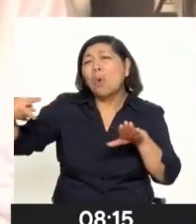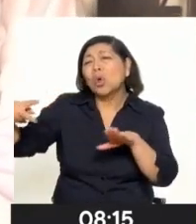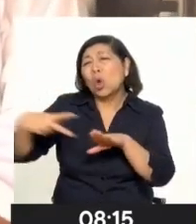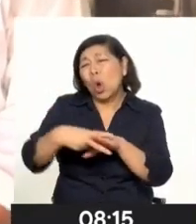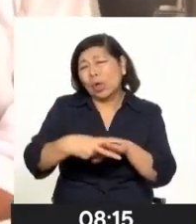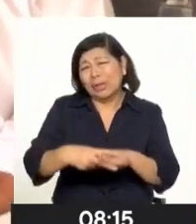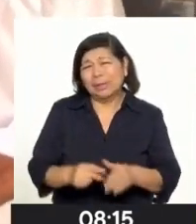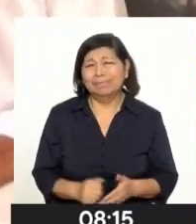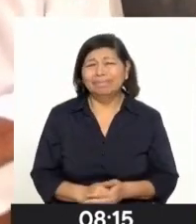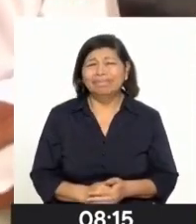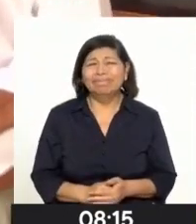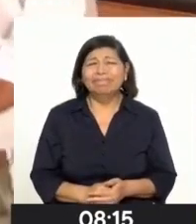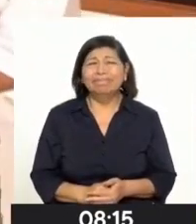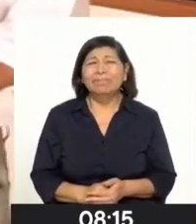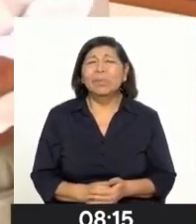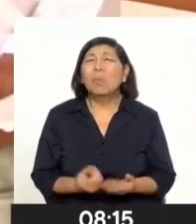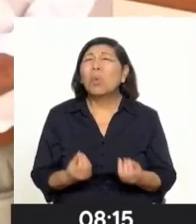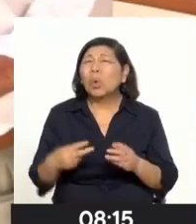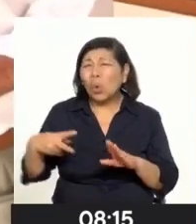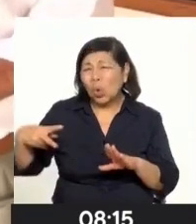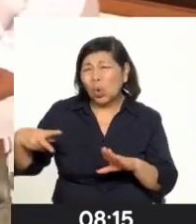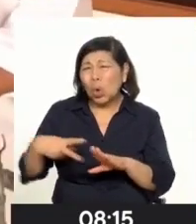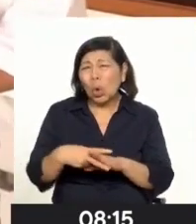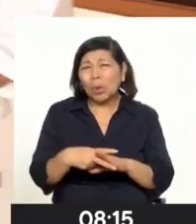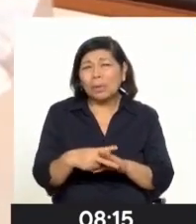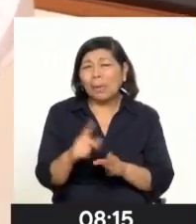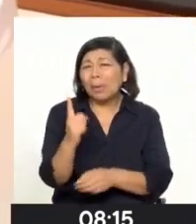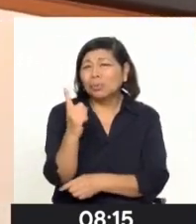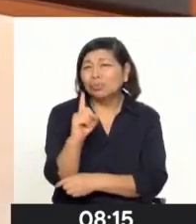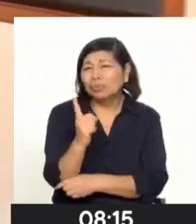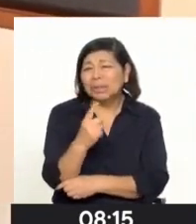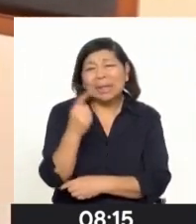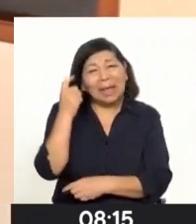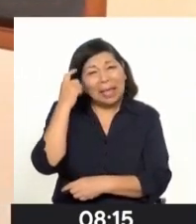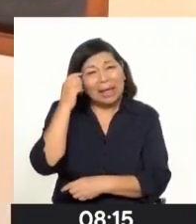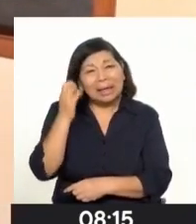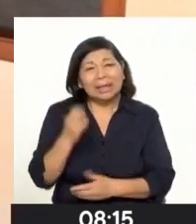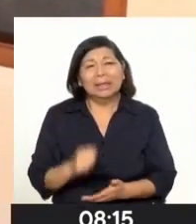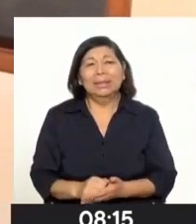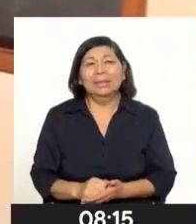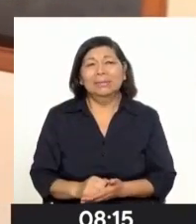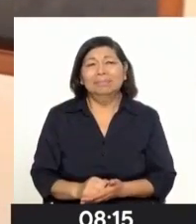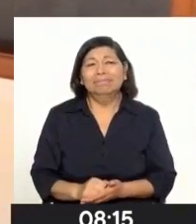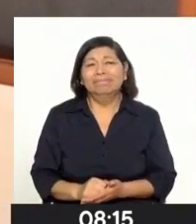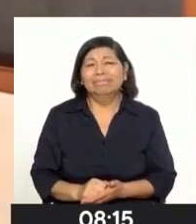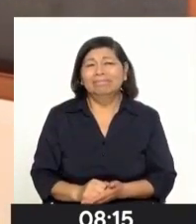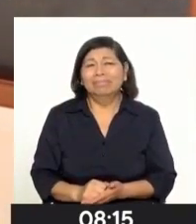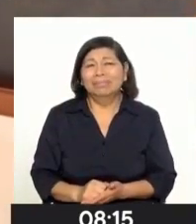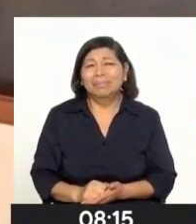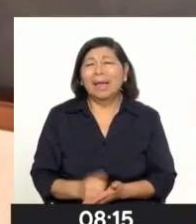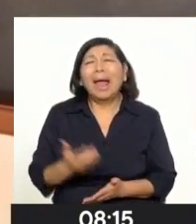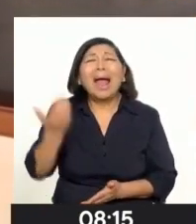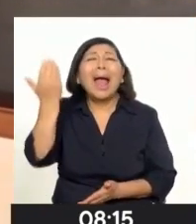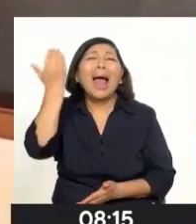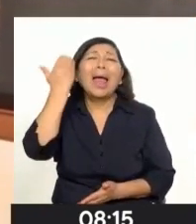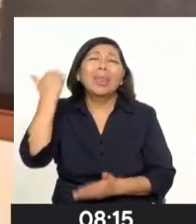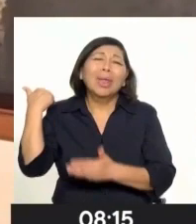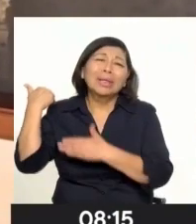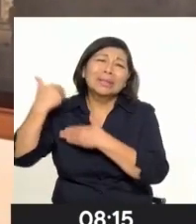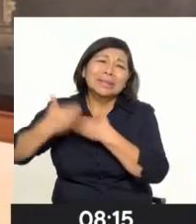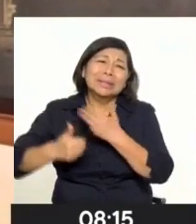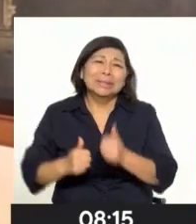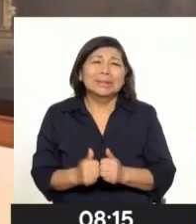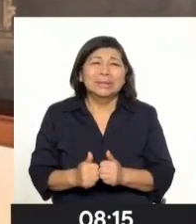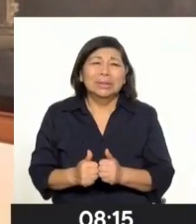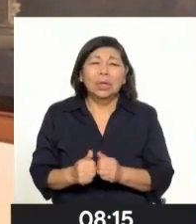Cristian Y por qué se le corta la cola al zorro existe una creencia Popular arraigada milenaria de generación en